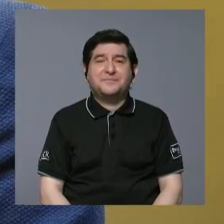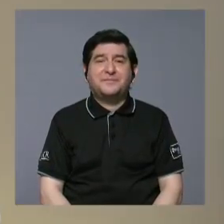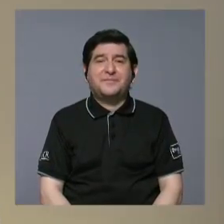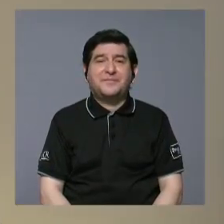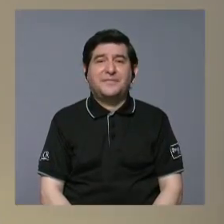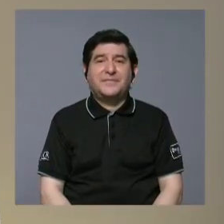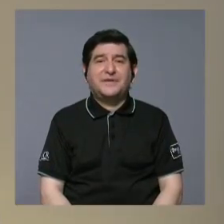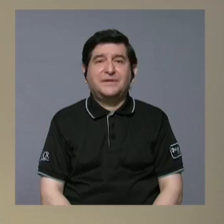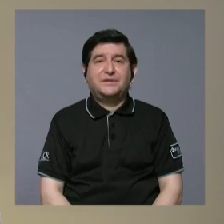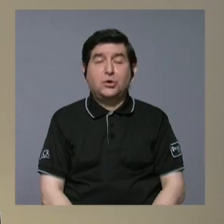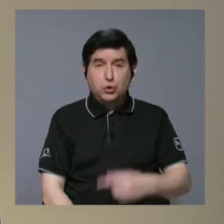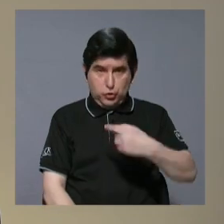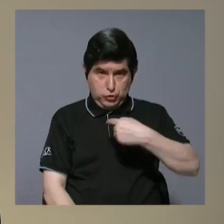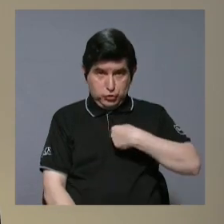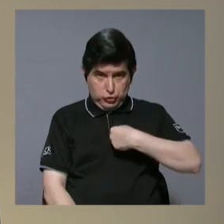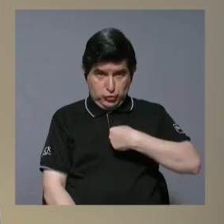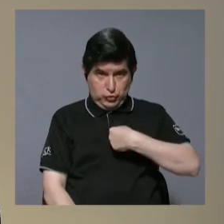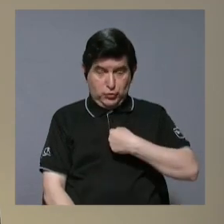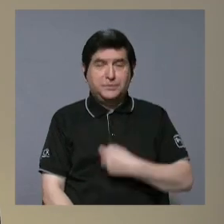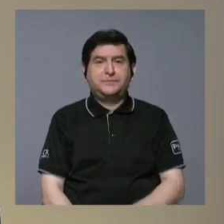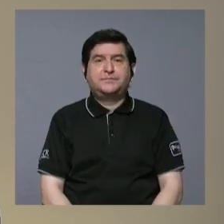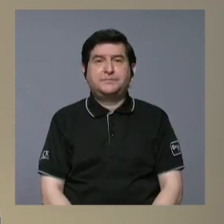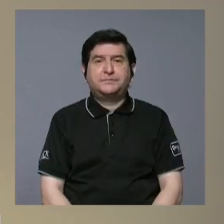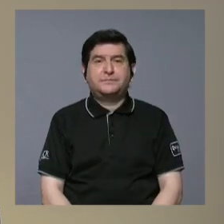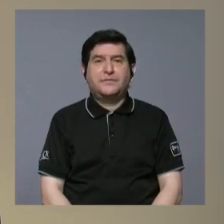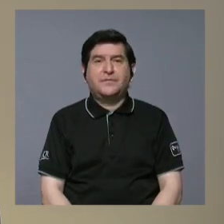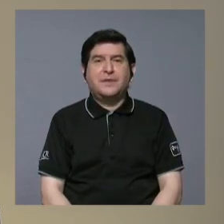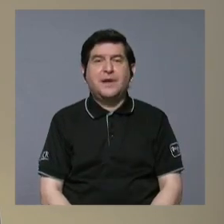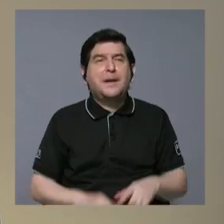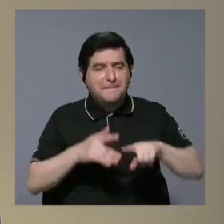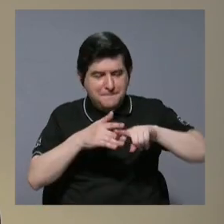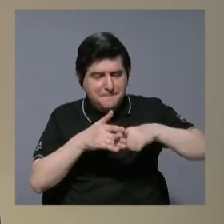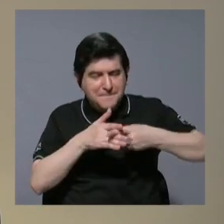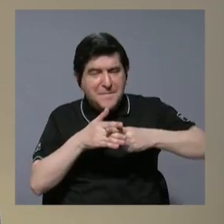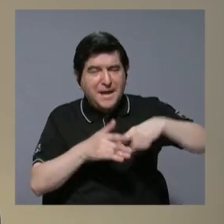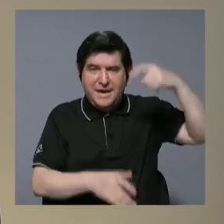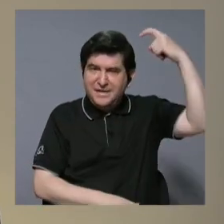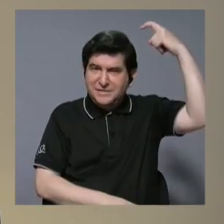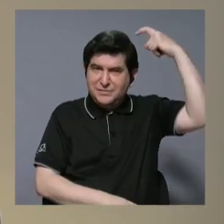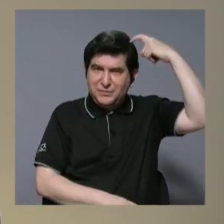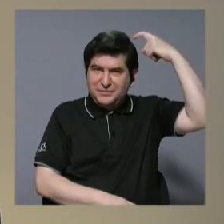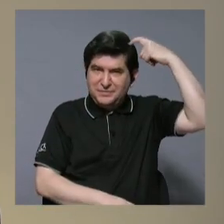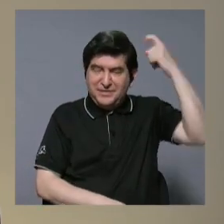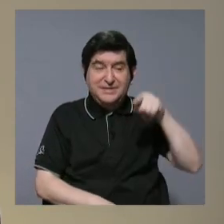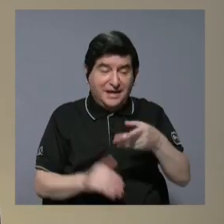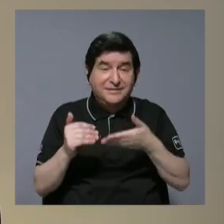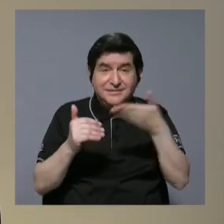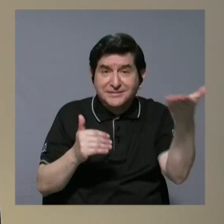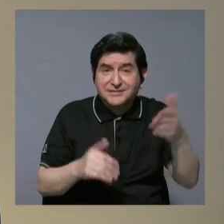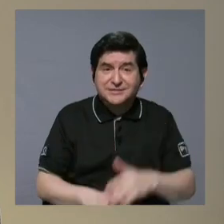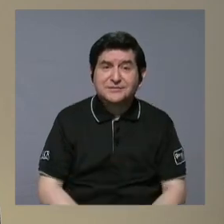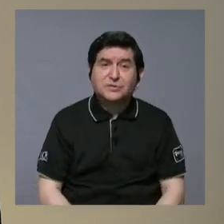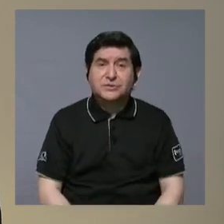aún yo que tengo el engranaje de esas cosas,